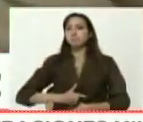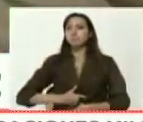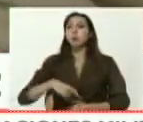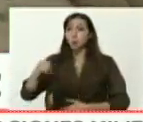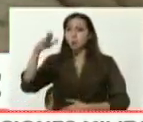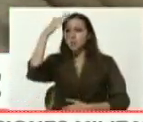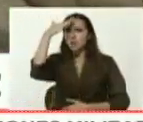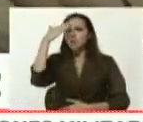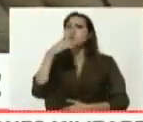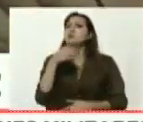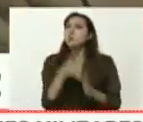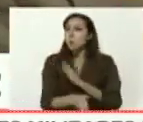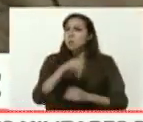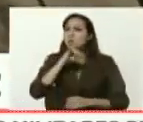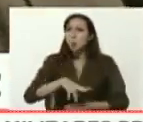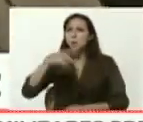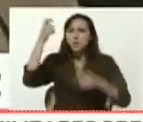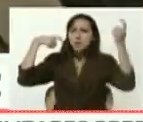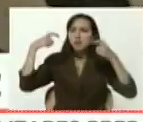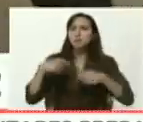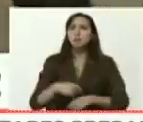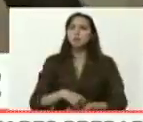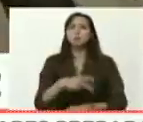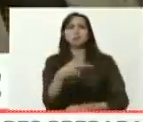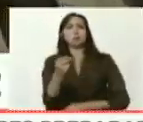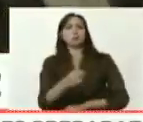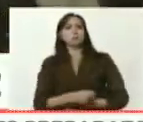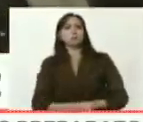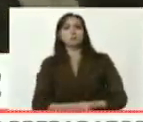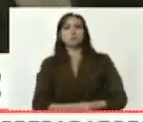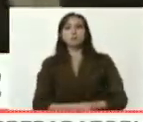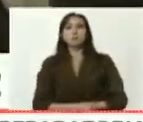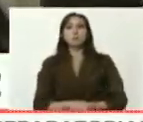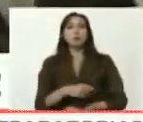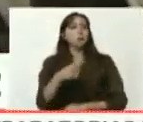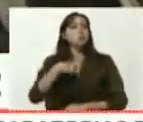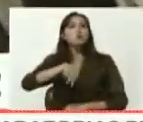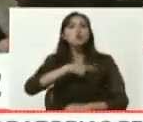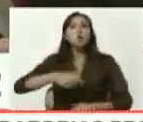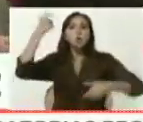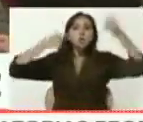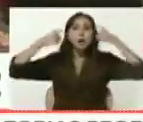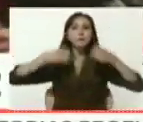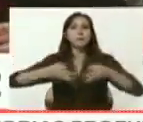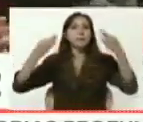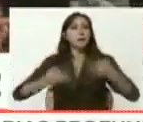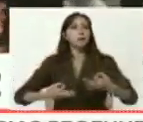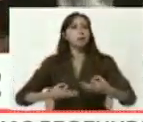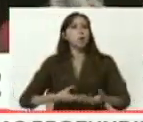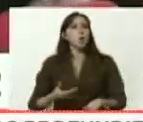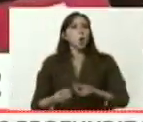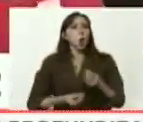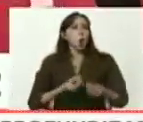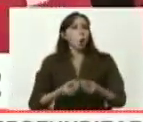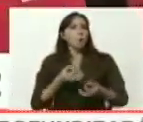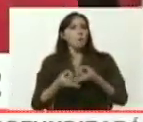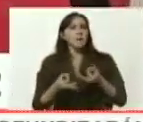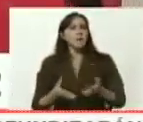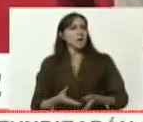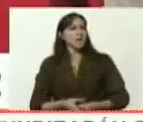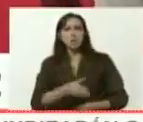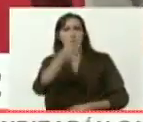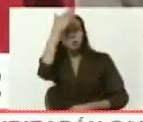nunca lo vimos. ¿Fueron a Venezuela? No, pero somos chavistas. ¿Cómo se explica eso?